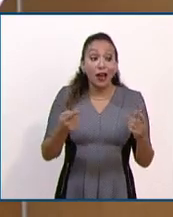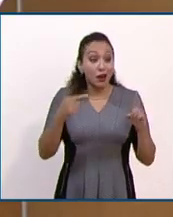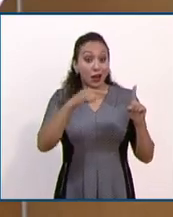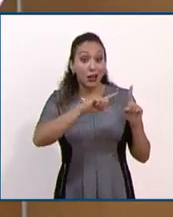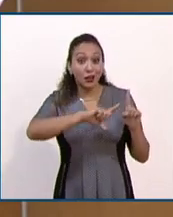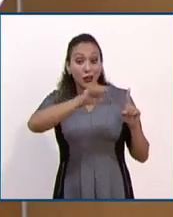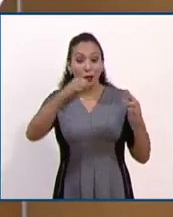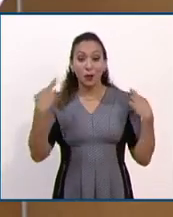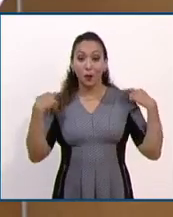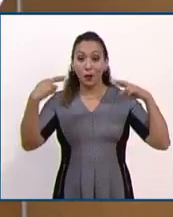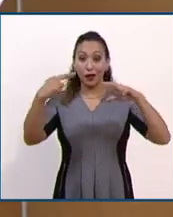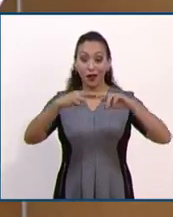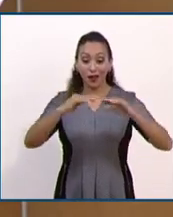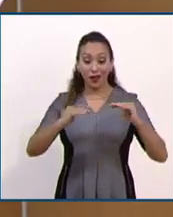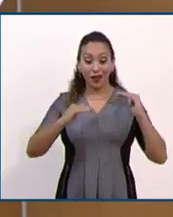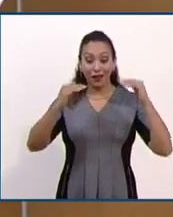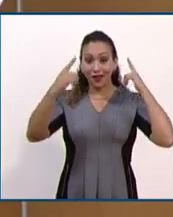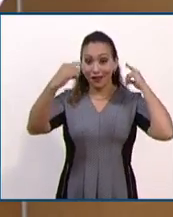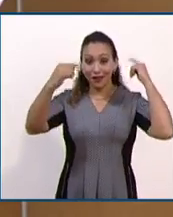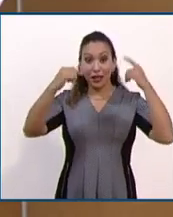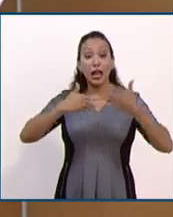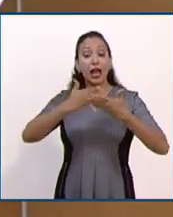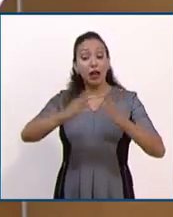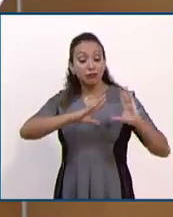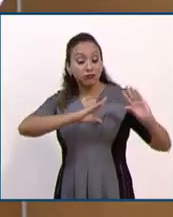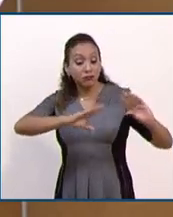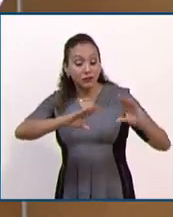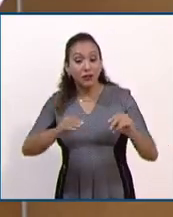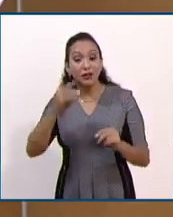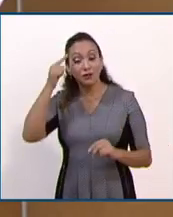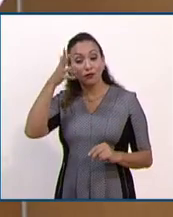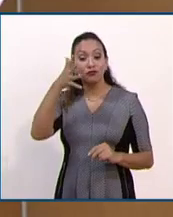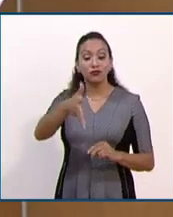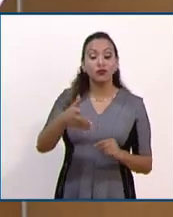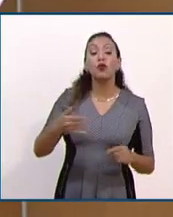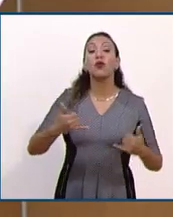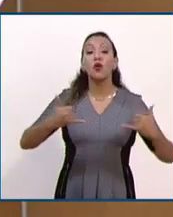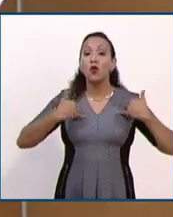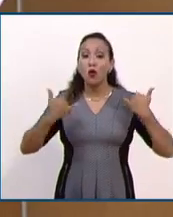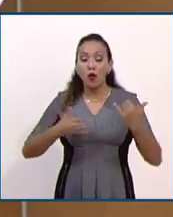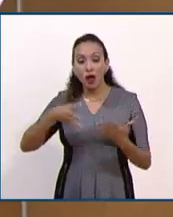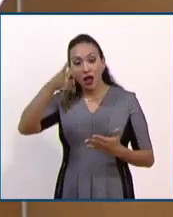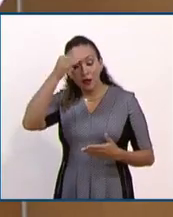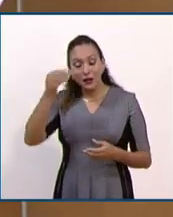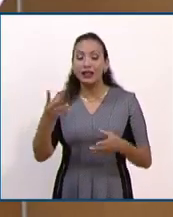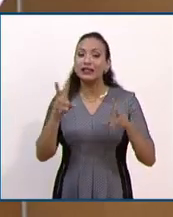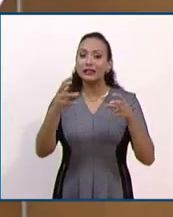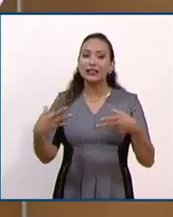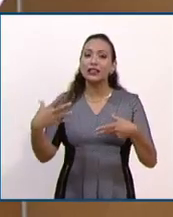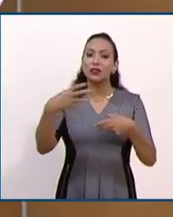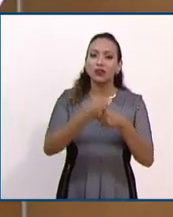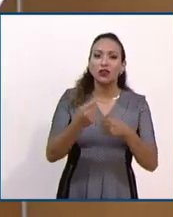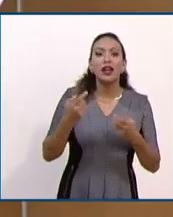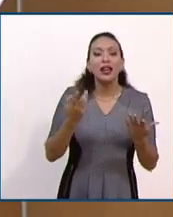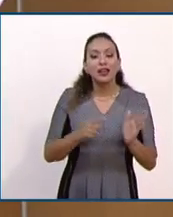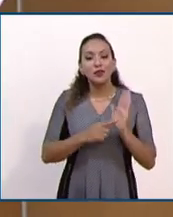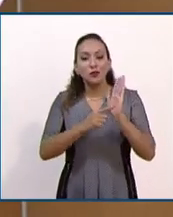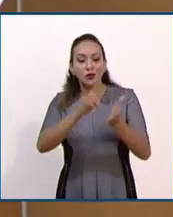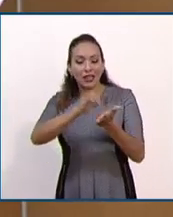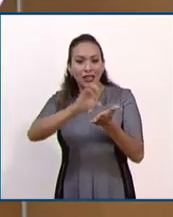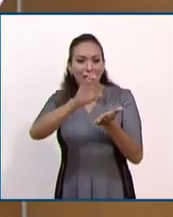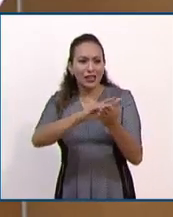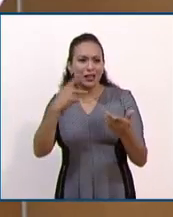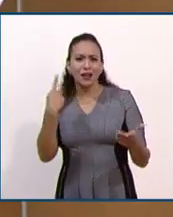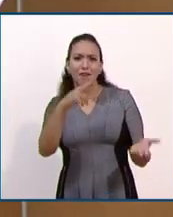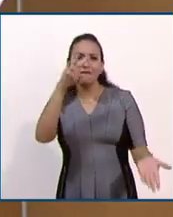o a las siguientes generaciones, es la manera en la que nosotros podemos transformar el concepto de discapacidad y ponerlo en el lugar que corresponde,